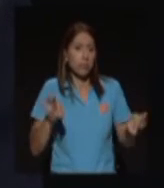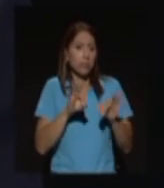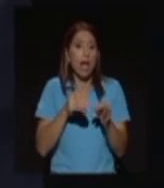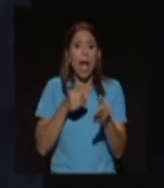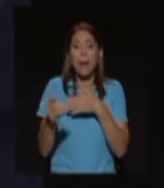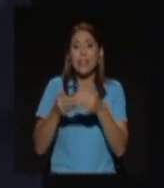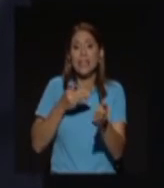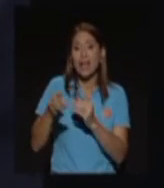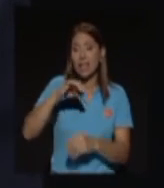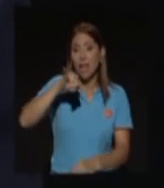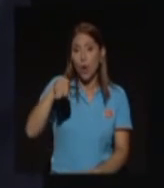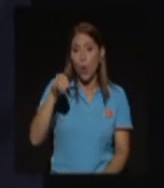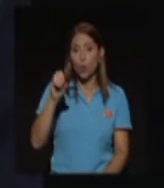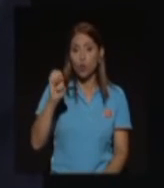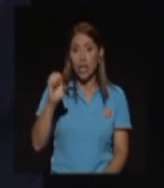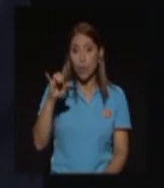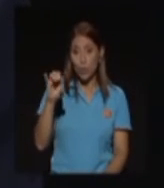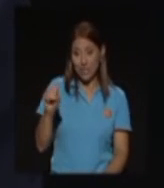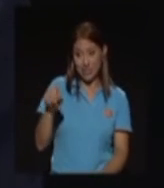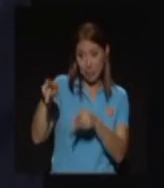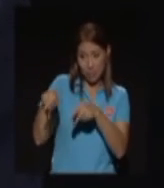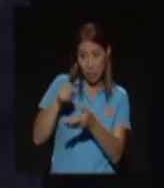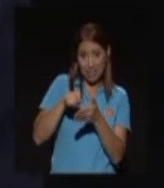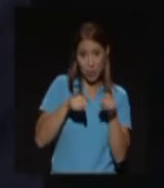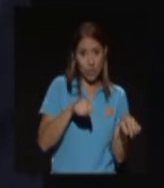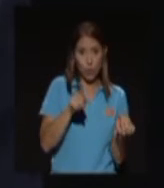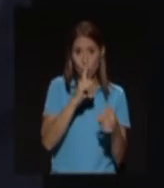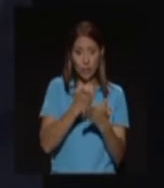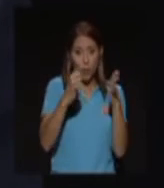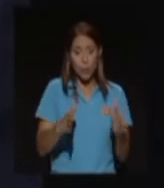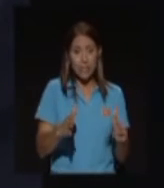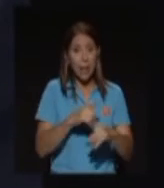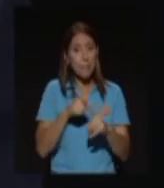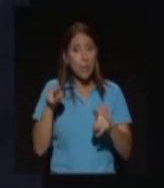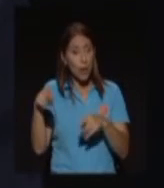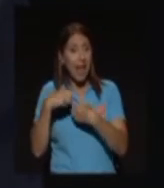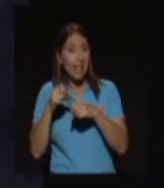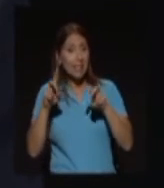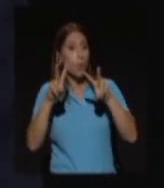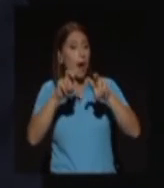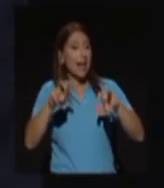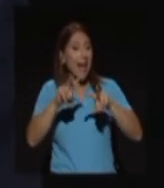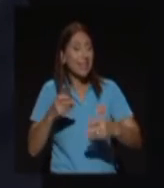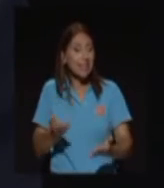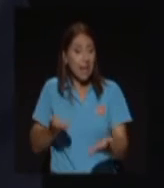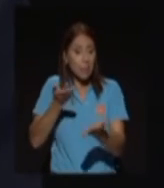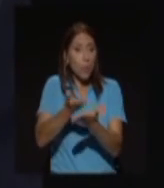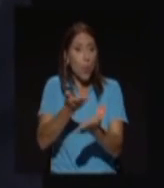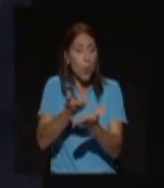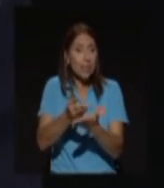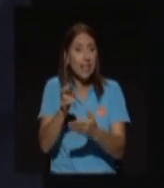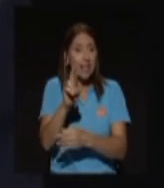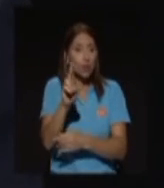un economista, hace un análisis de las propuestas de don Rodrigo tan bueno como el que pudo ser el mejor economista.